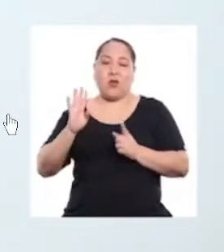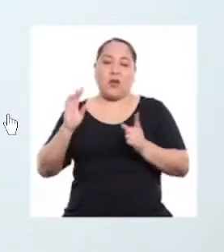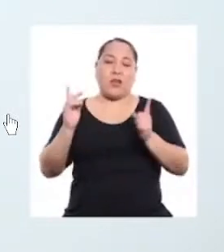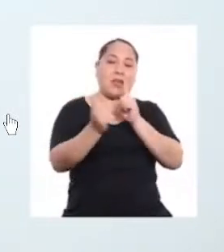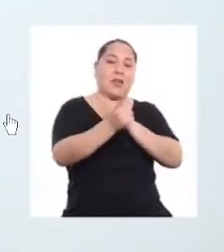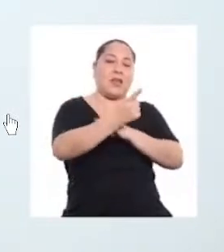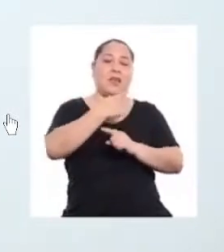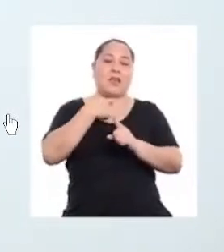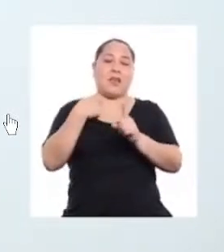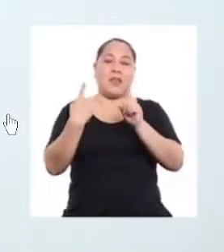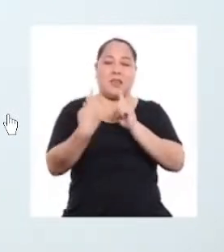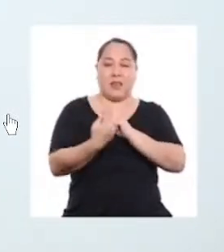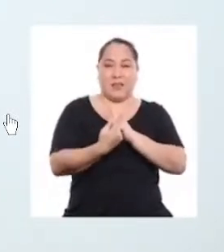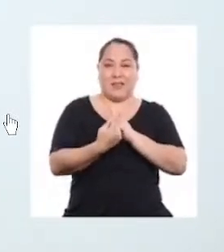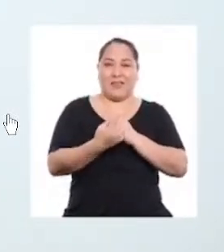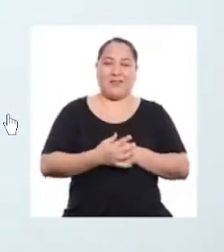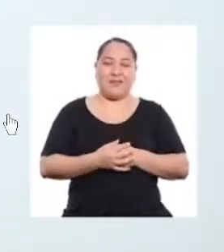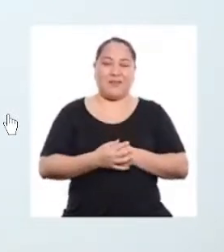1, 2, 3, 4. Y giro.